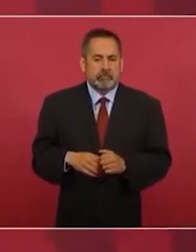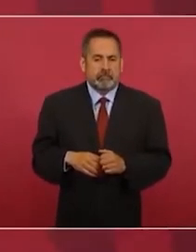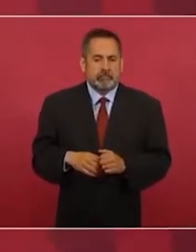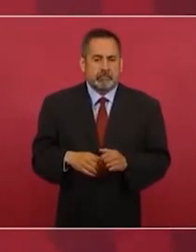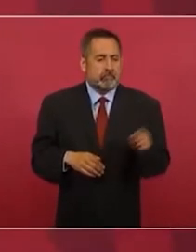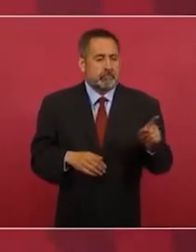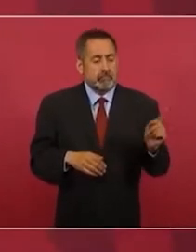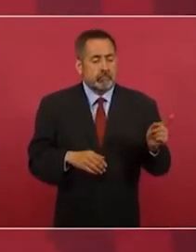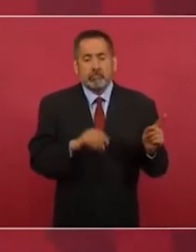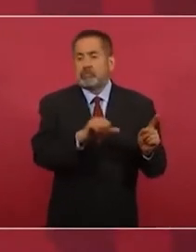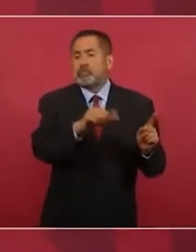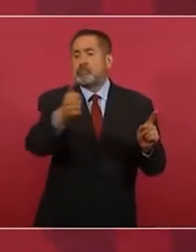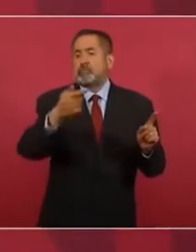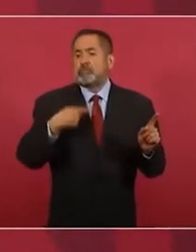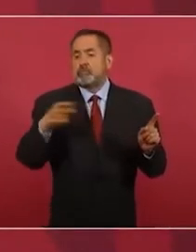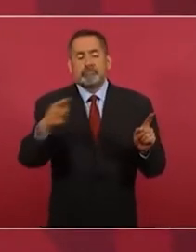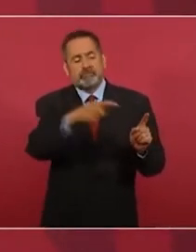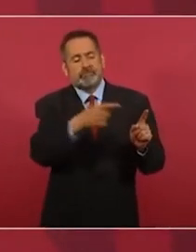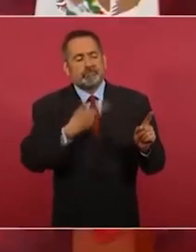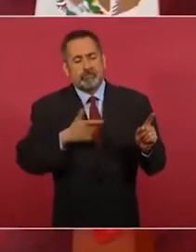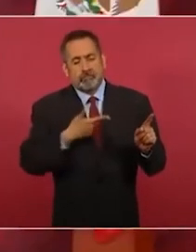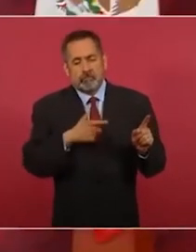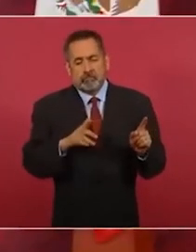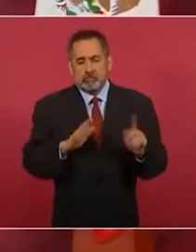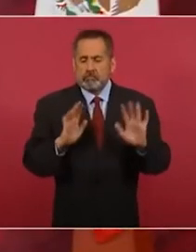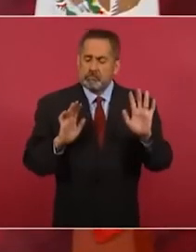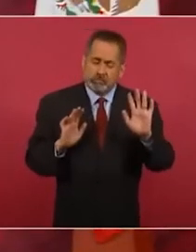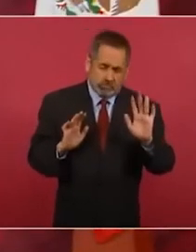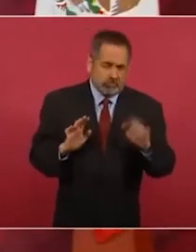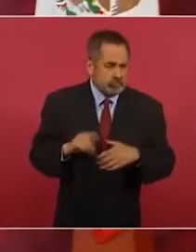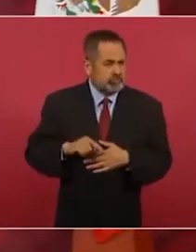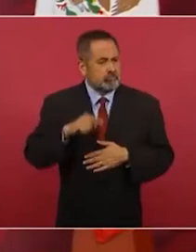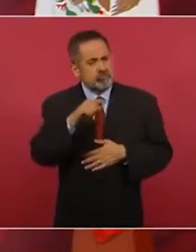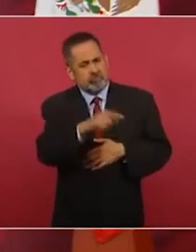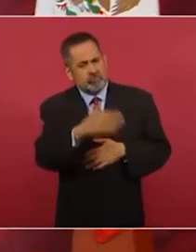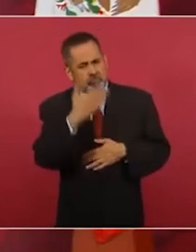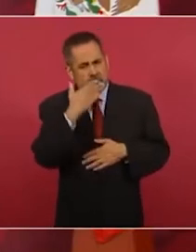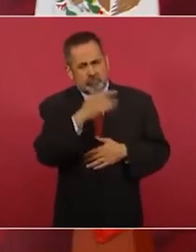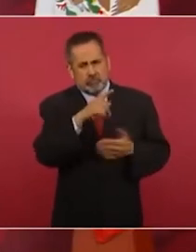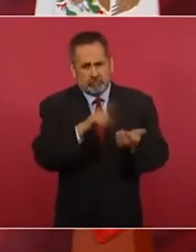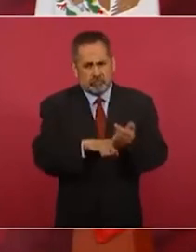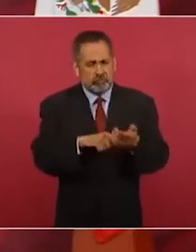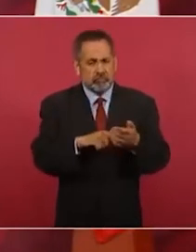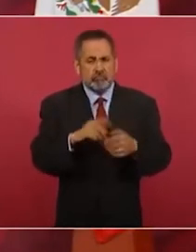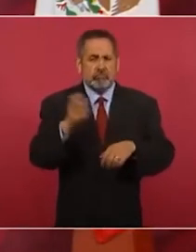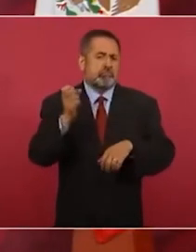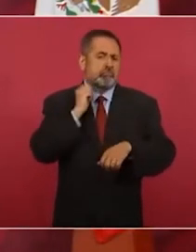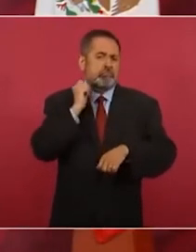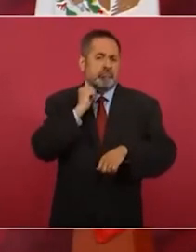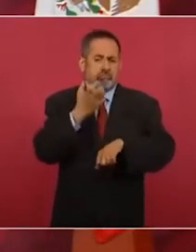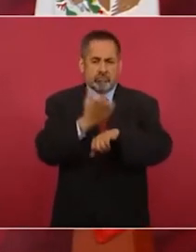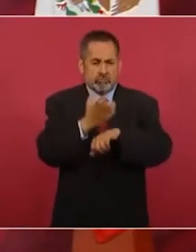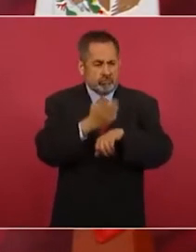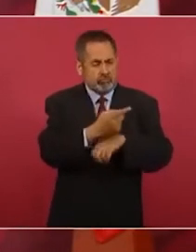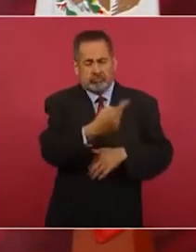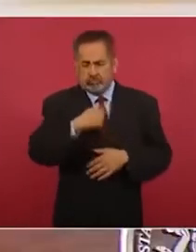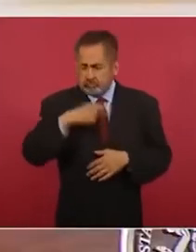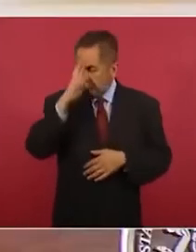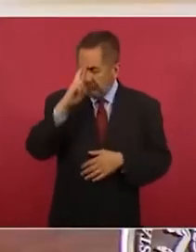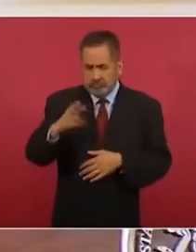a otros que yo diga que el embajador de Estados Unidos es